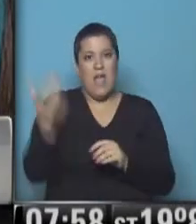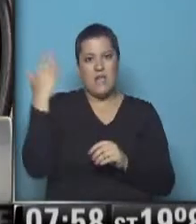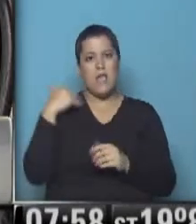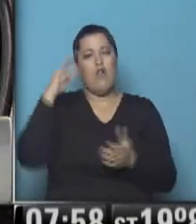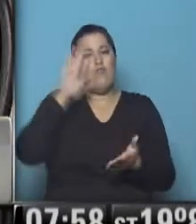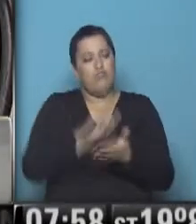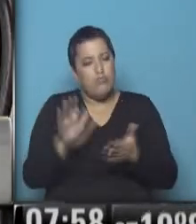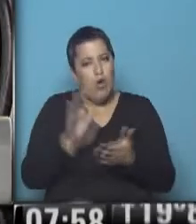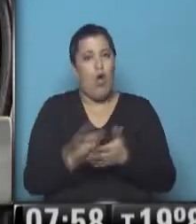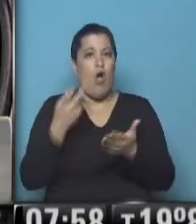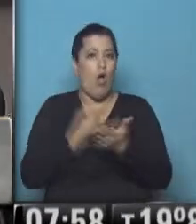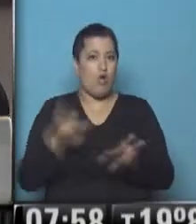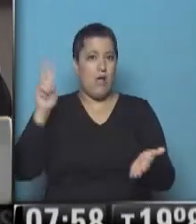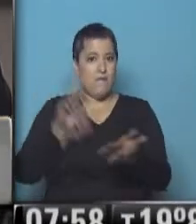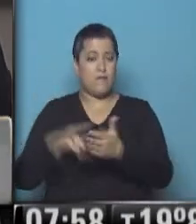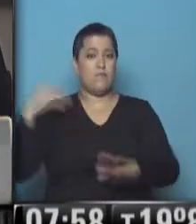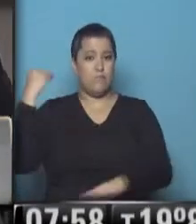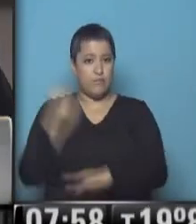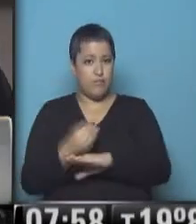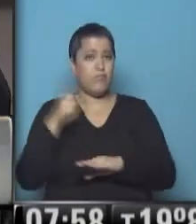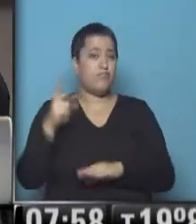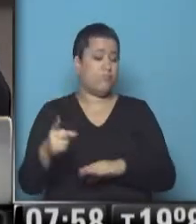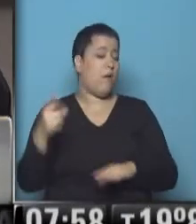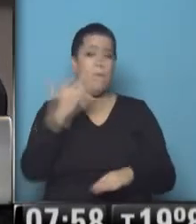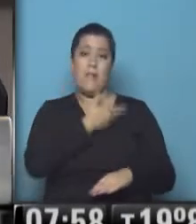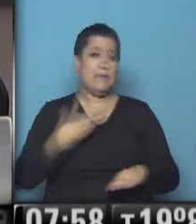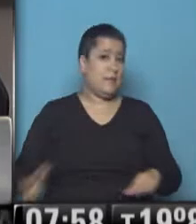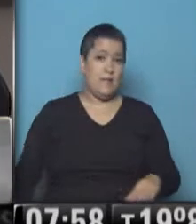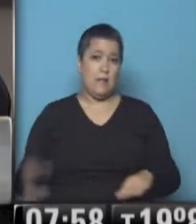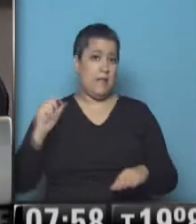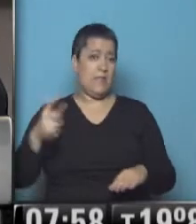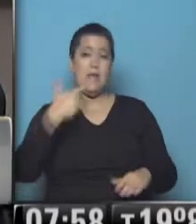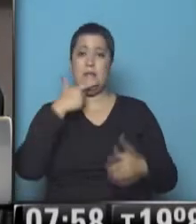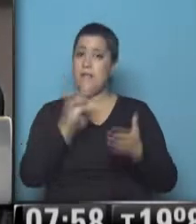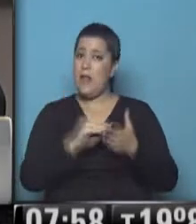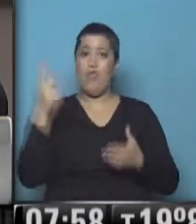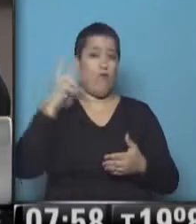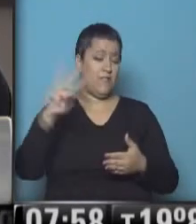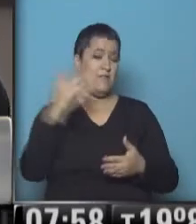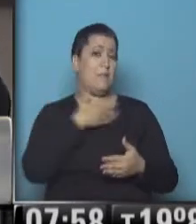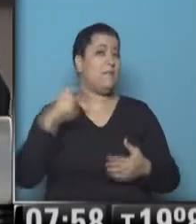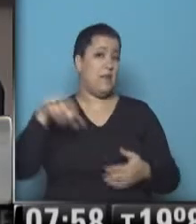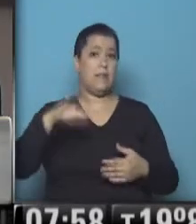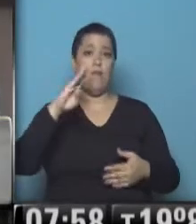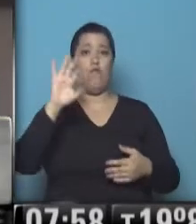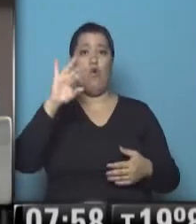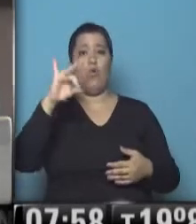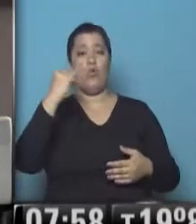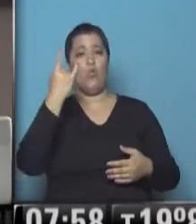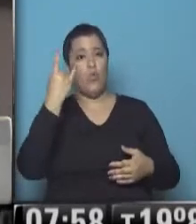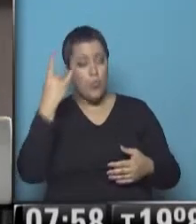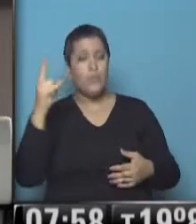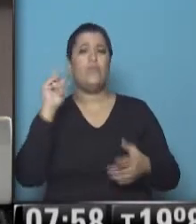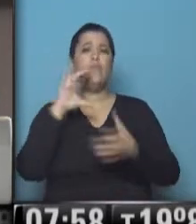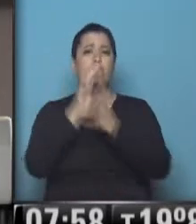la sesión que la presidió el presidente natural del senado nacional el vicepresidente amado boudu tuvo la embestida de